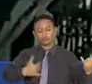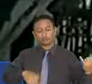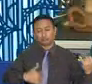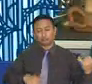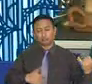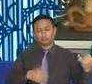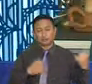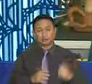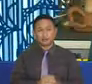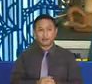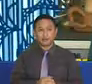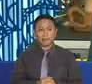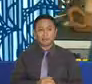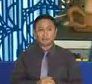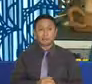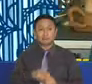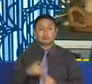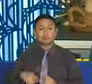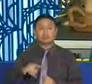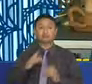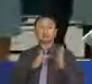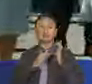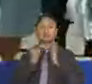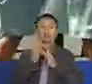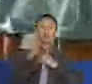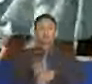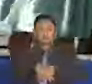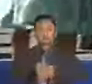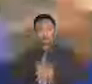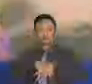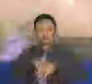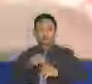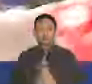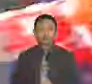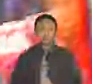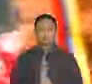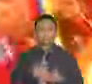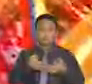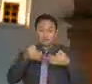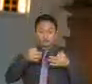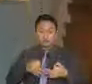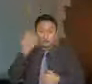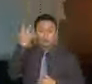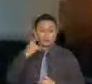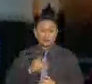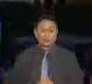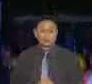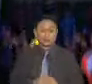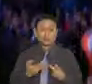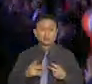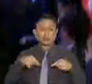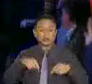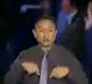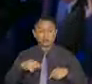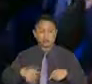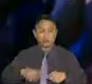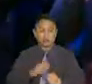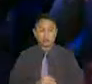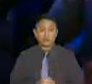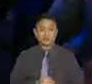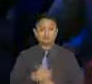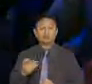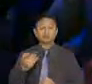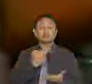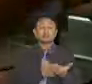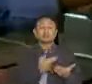de la procesión de Jesús del gran poder y así como se oficializaron las fechas también se oficializaron los